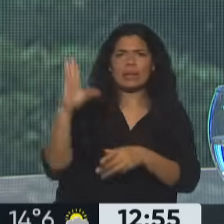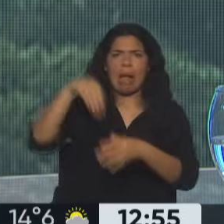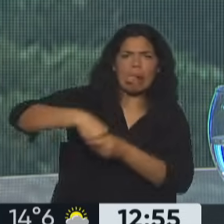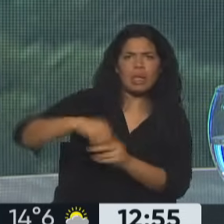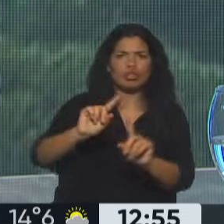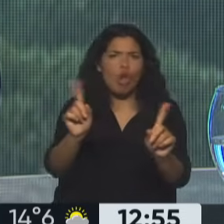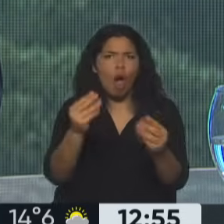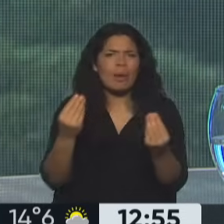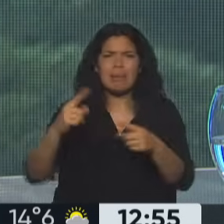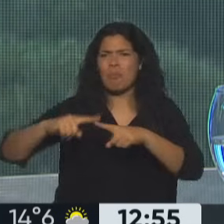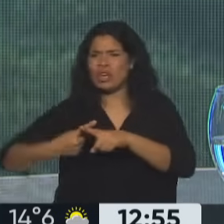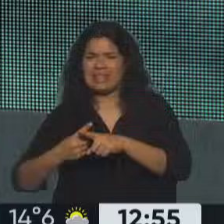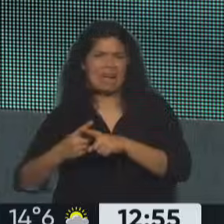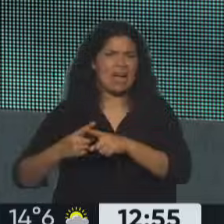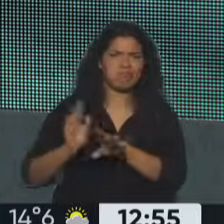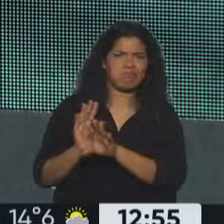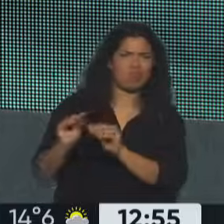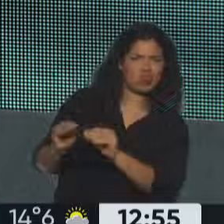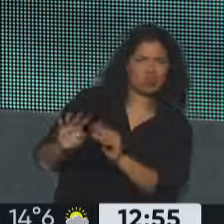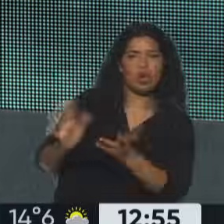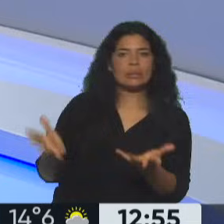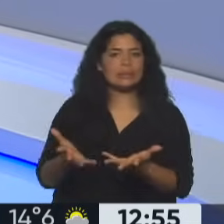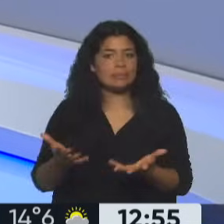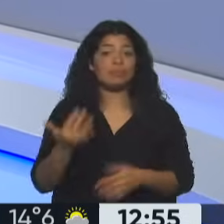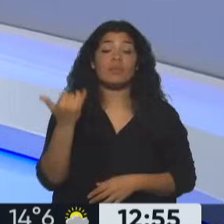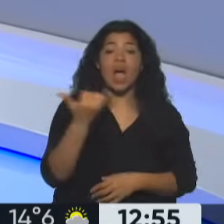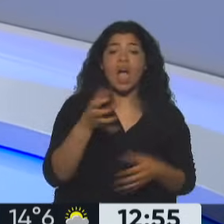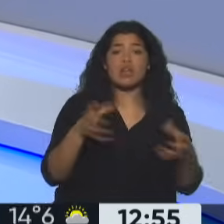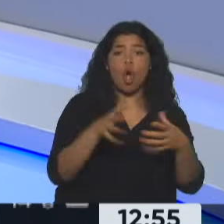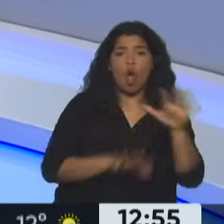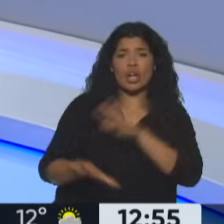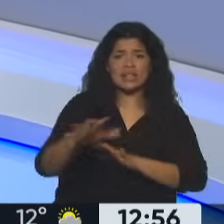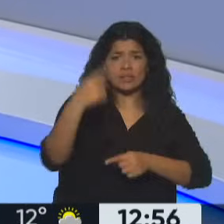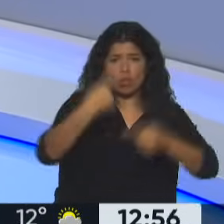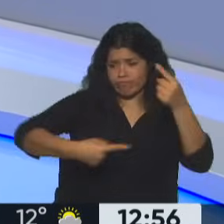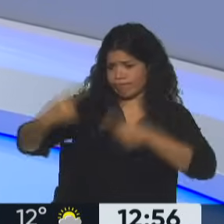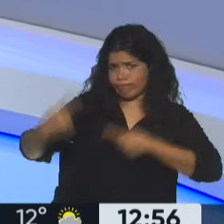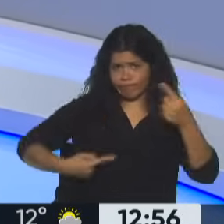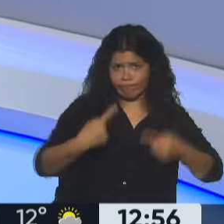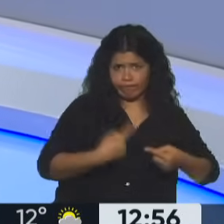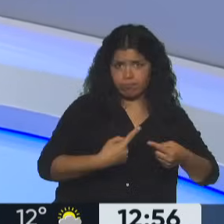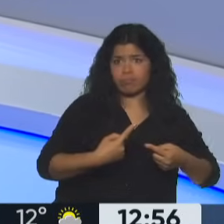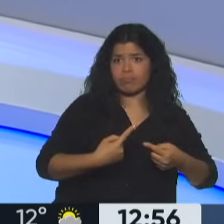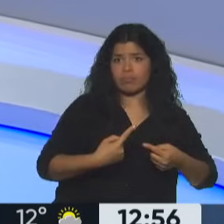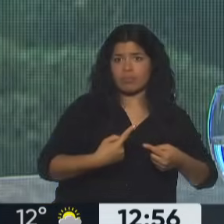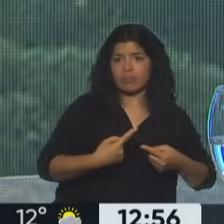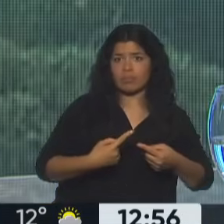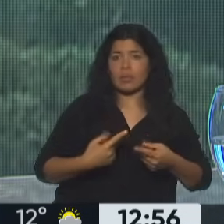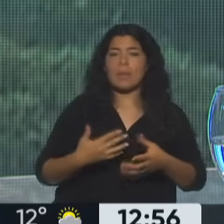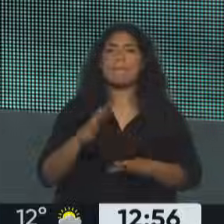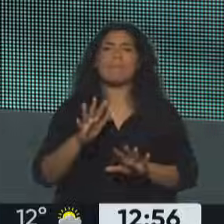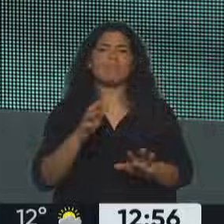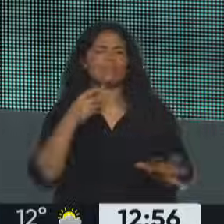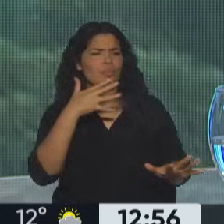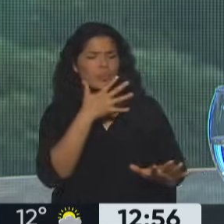cualquier tipo de organización hay sectores a los que le genera cierta inquietud digo ustedes